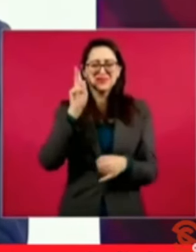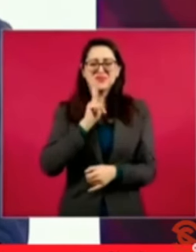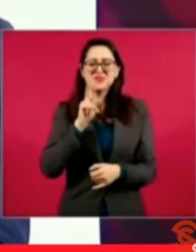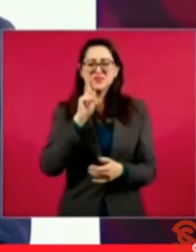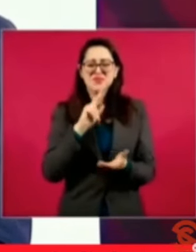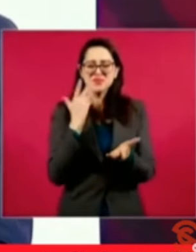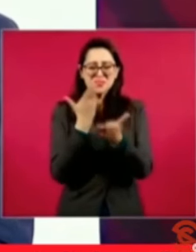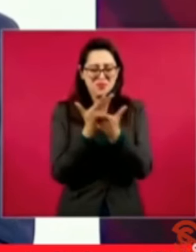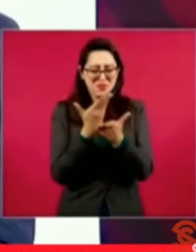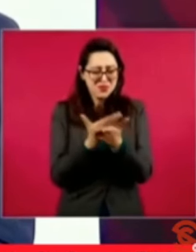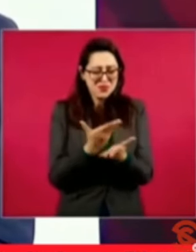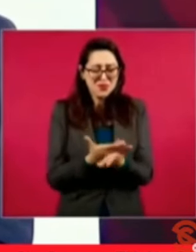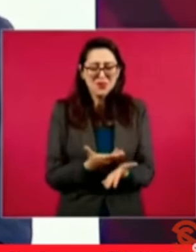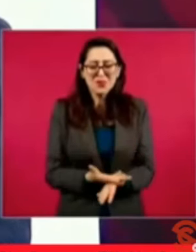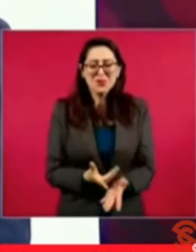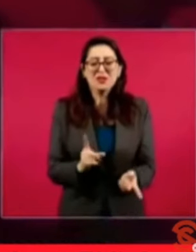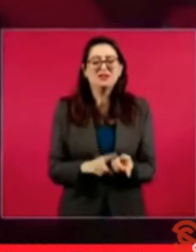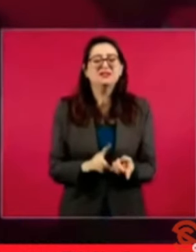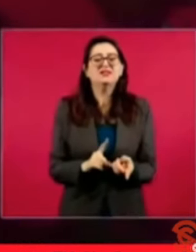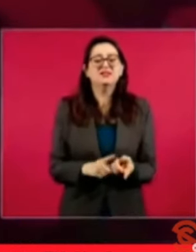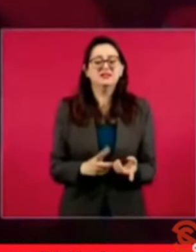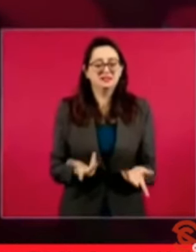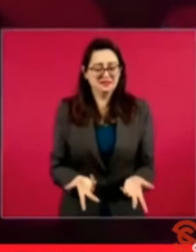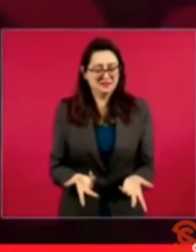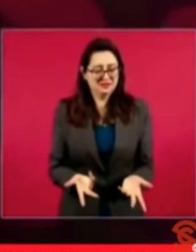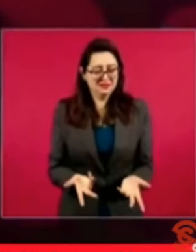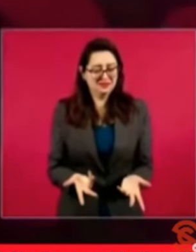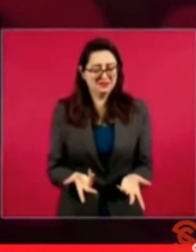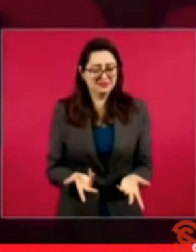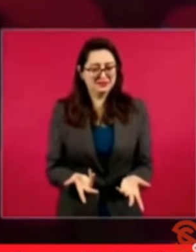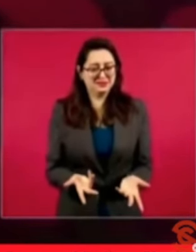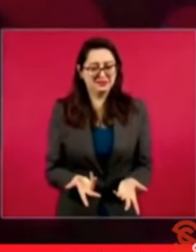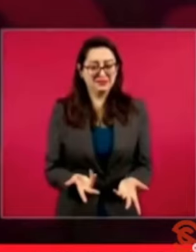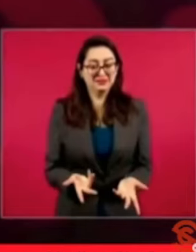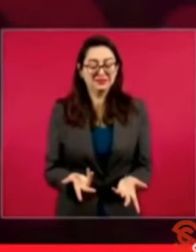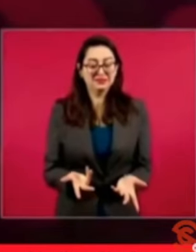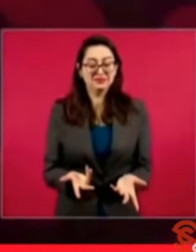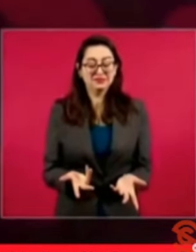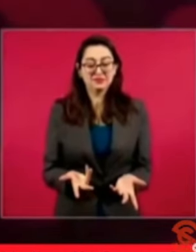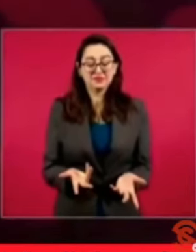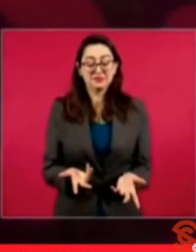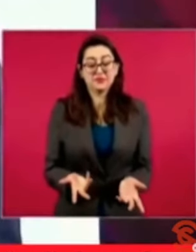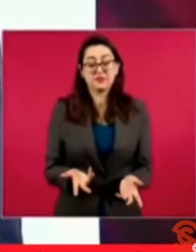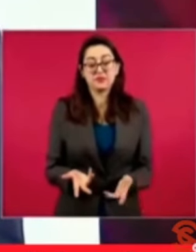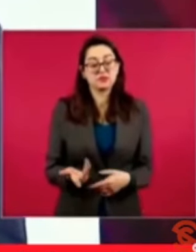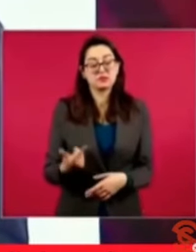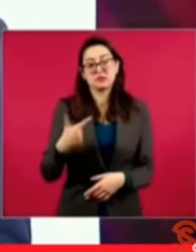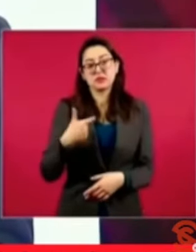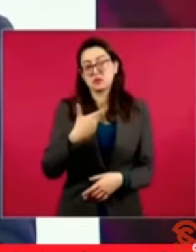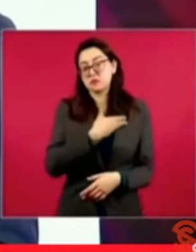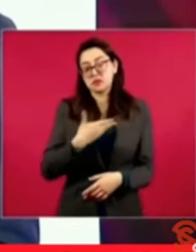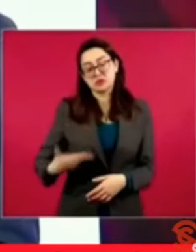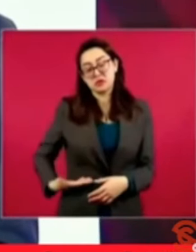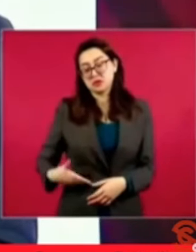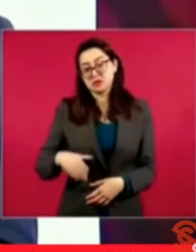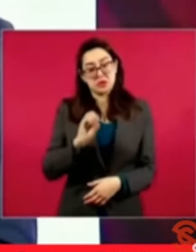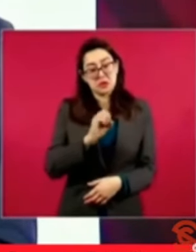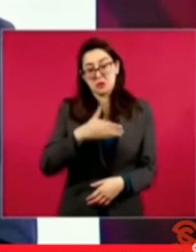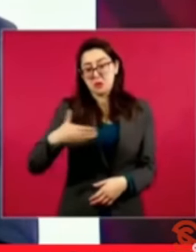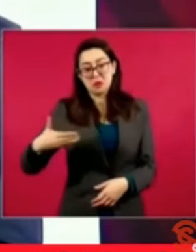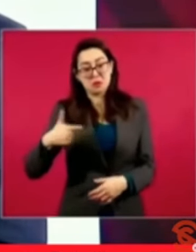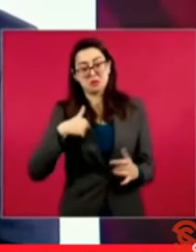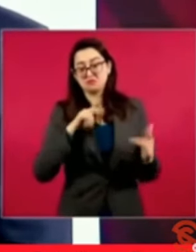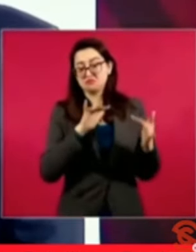Yo no tuve la dicha, la fortuna de hablar con el presidente Obama. Con el que hablé